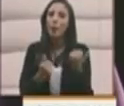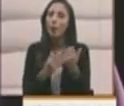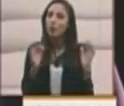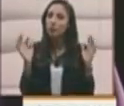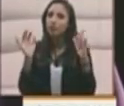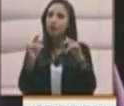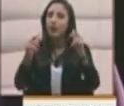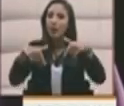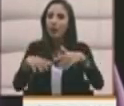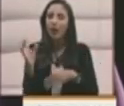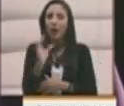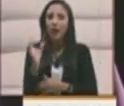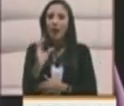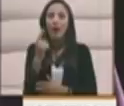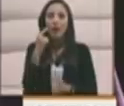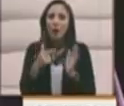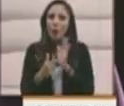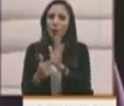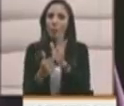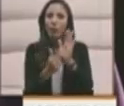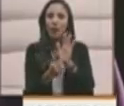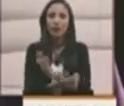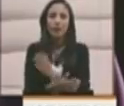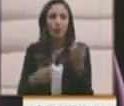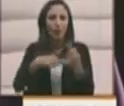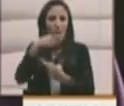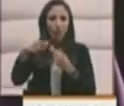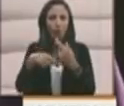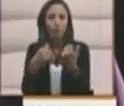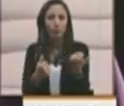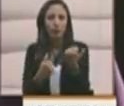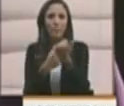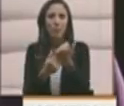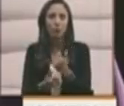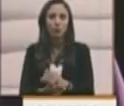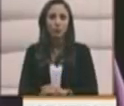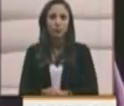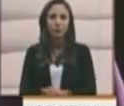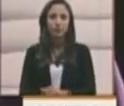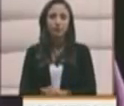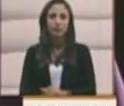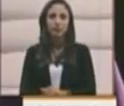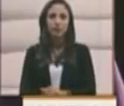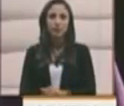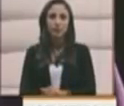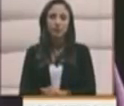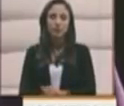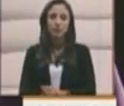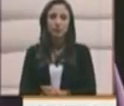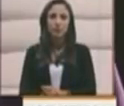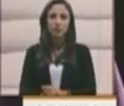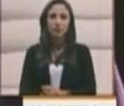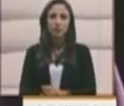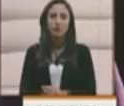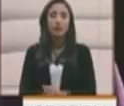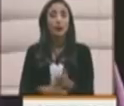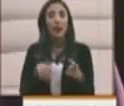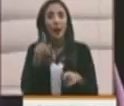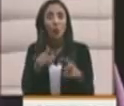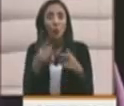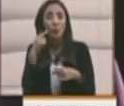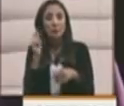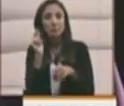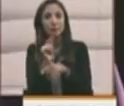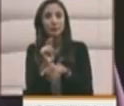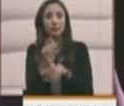capital de combate revolucionario, de verdad, de crítica,